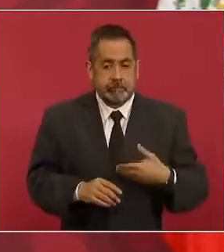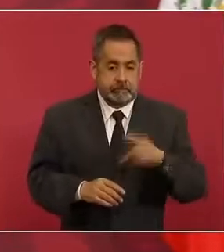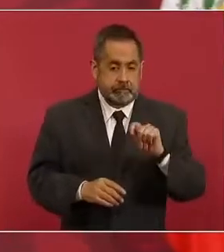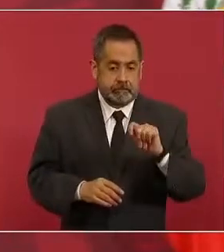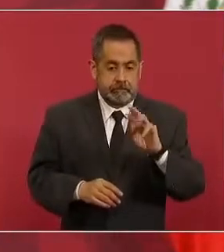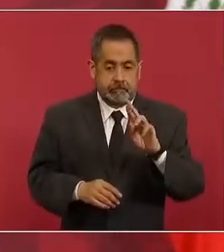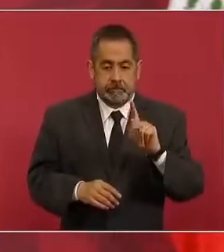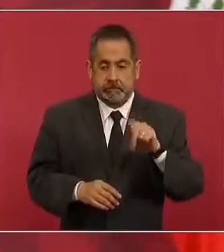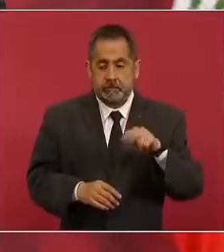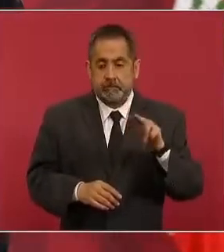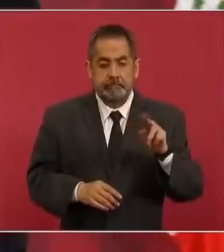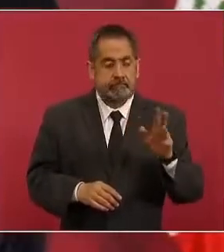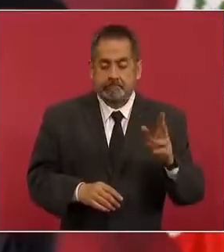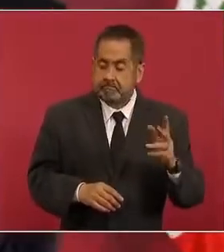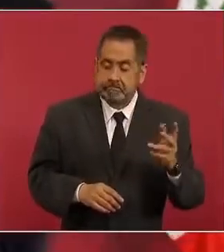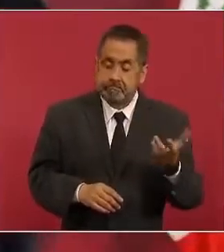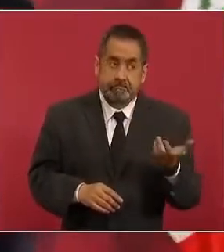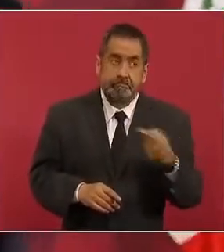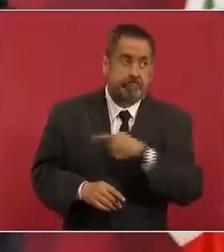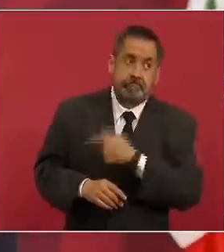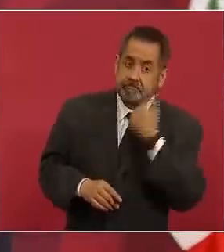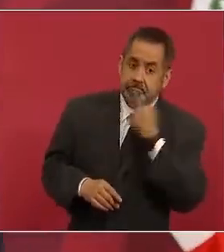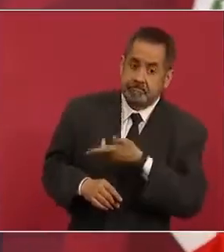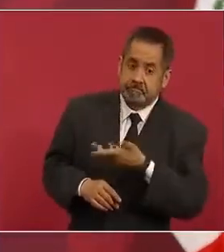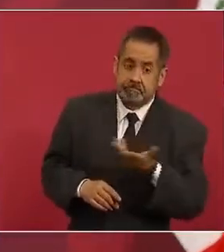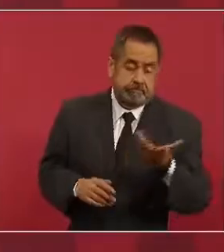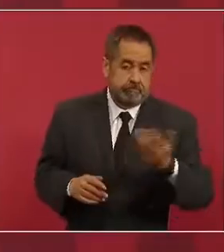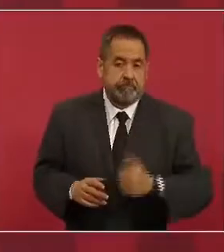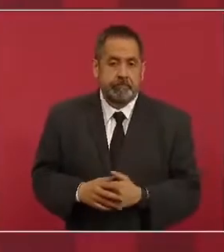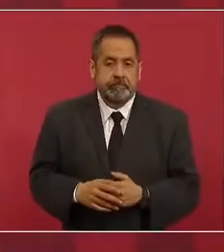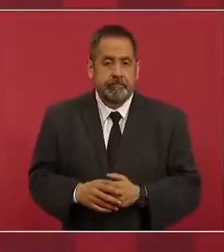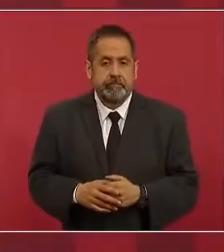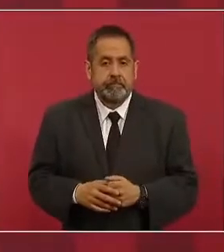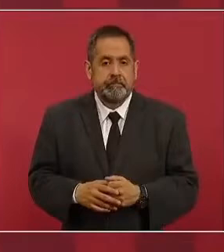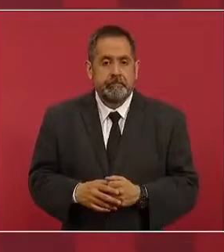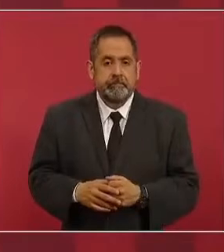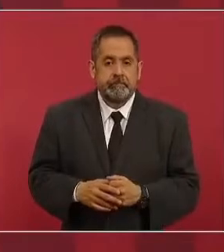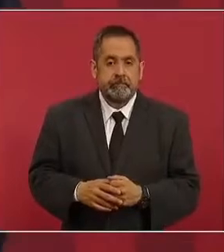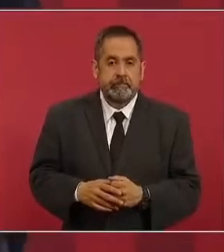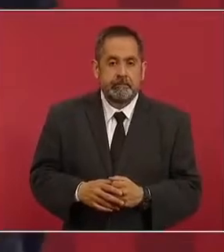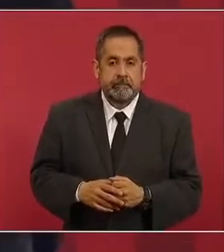porque nadie quería